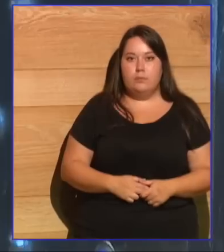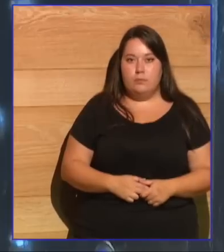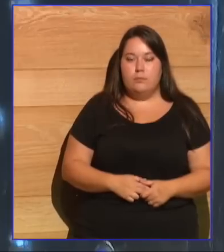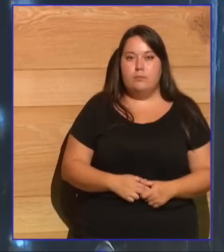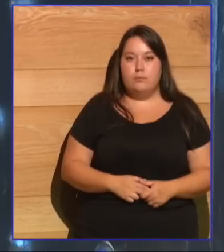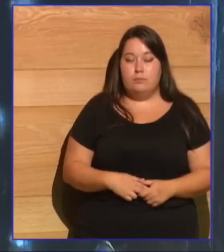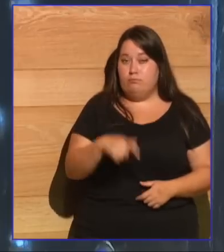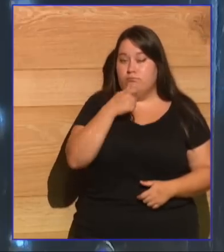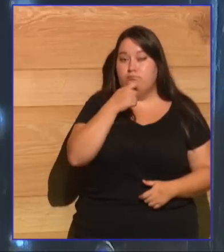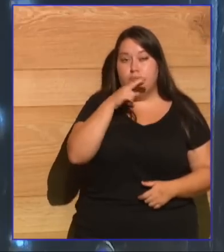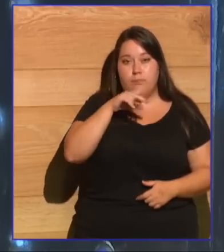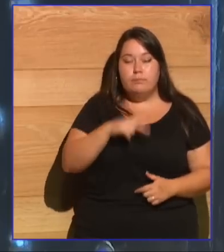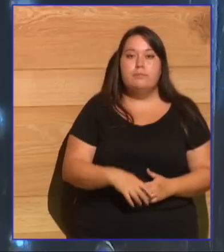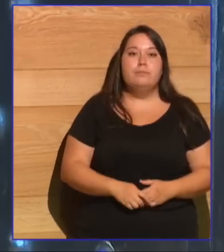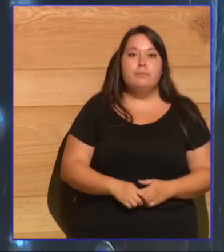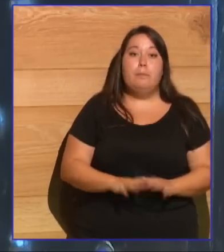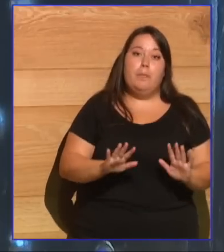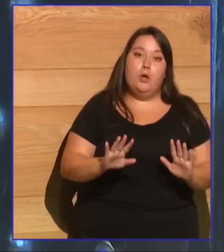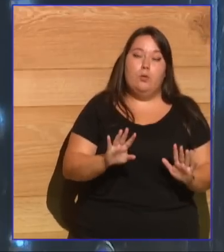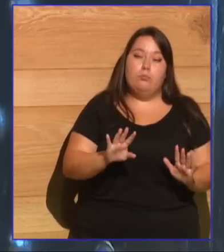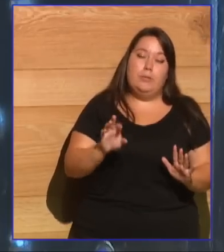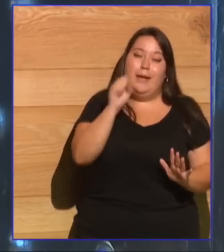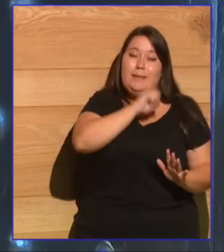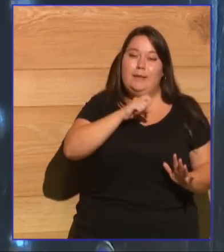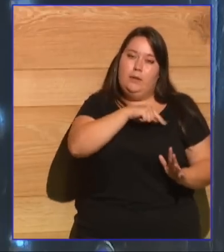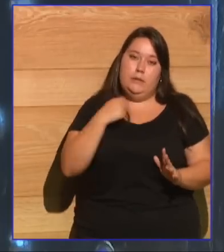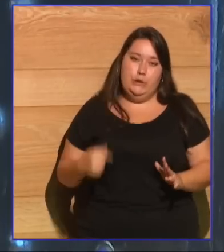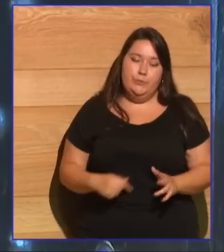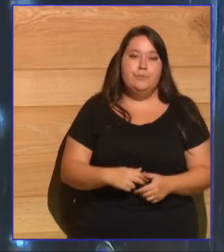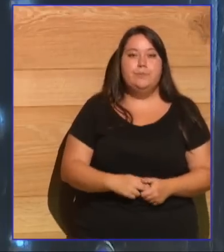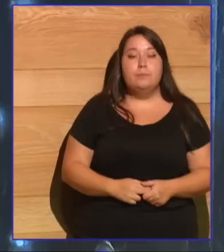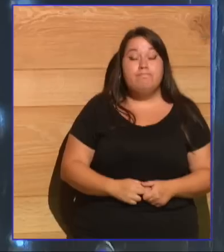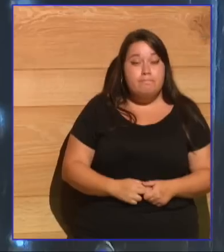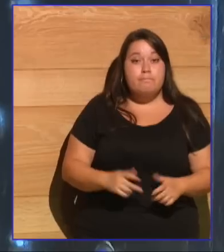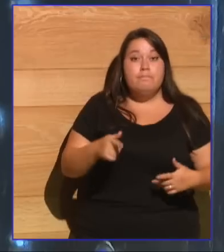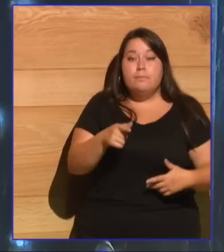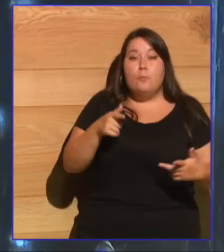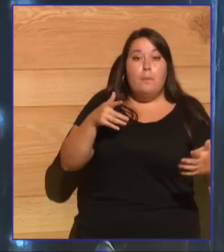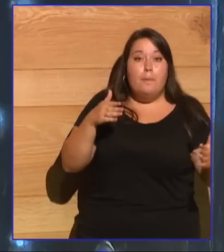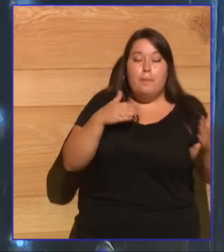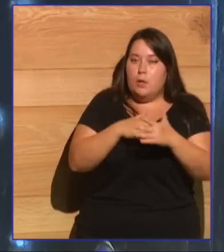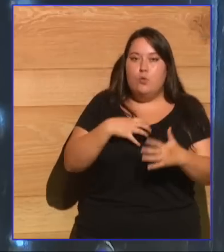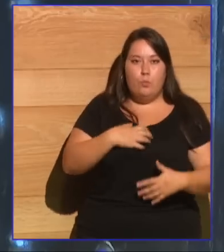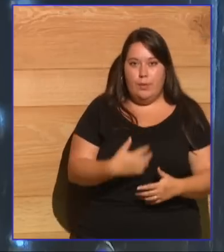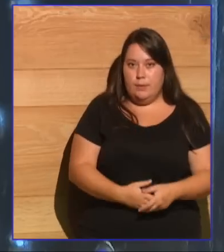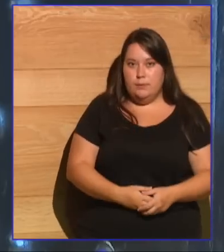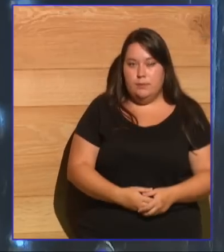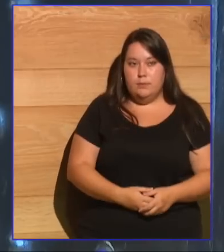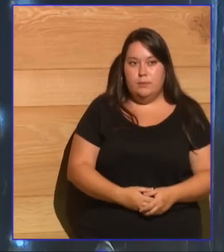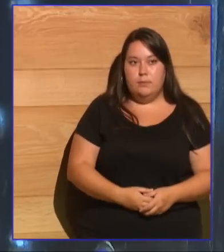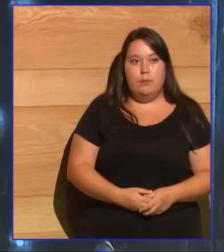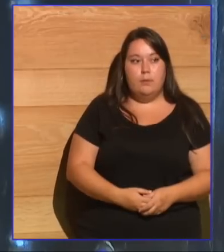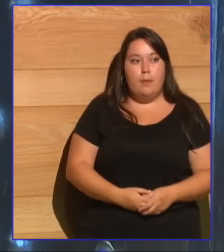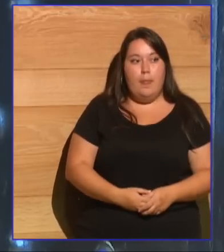eso es a partir de ella no puedes parar o sea ocurre todo hay esa aparición